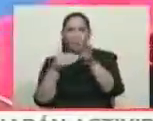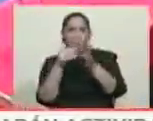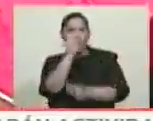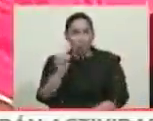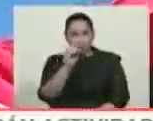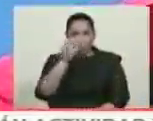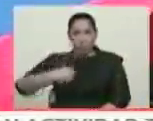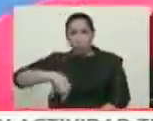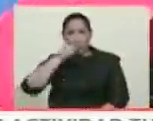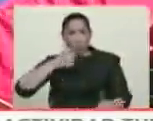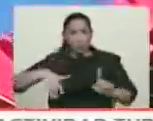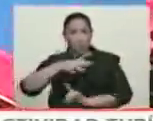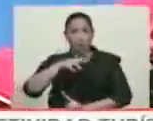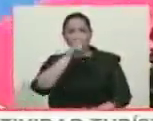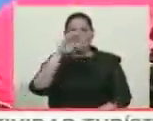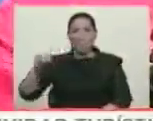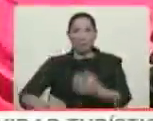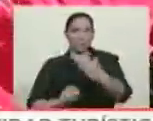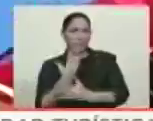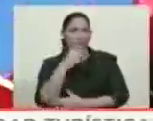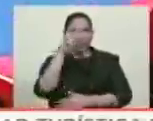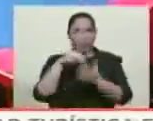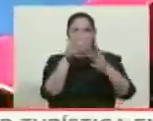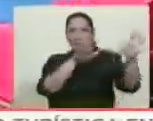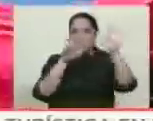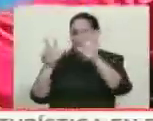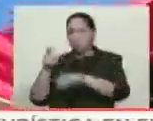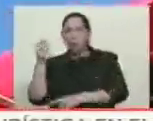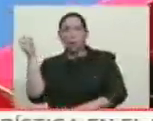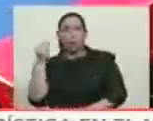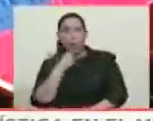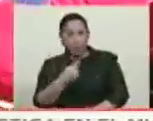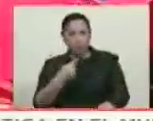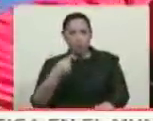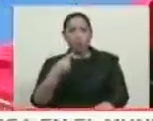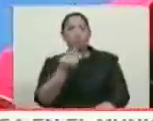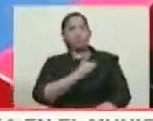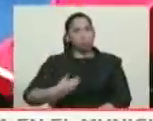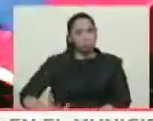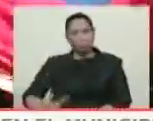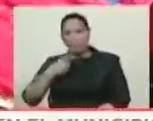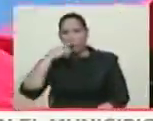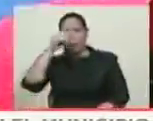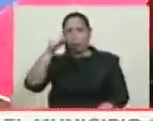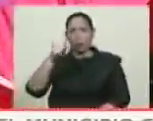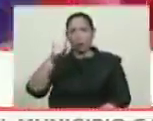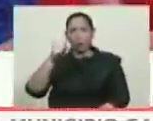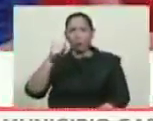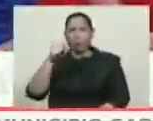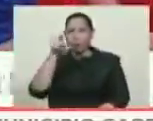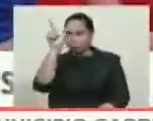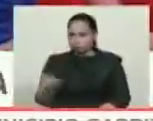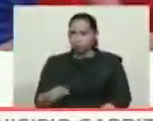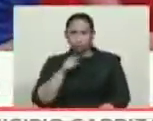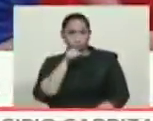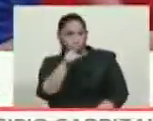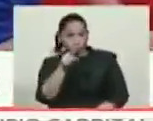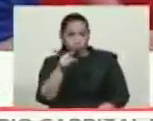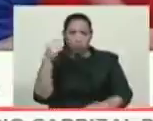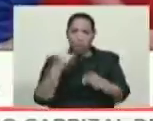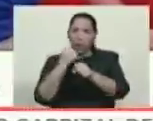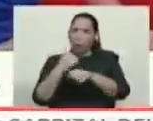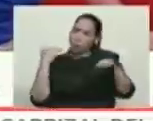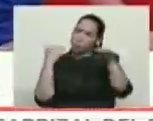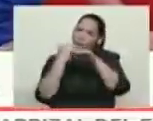nuestro pueblo, que el 20 de mayo de 2018 dijo: presidente Maduro, tú, un trabajador como